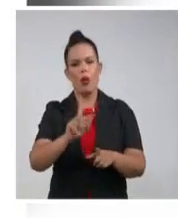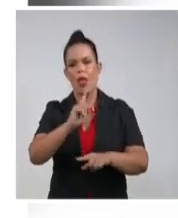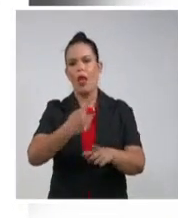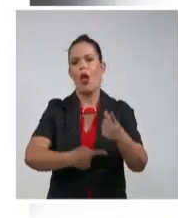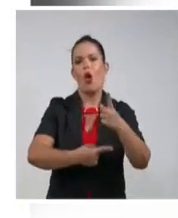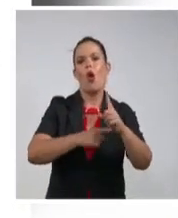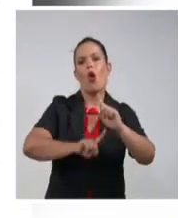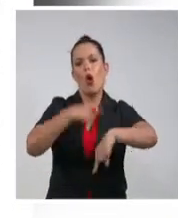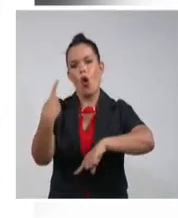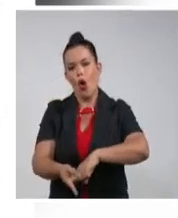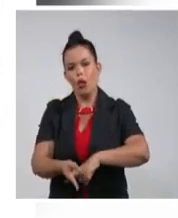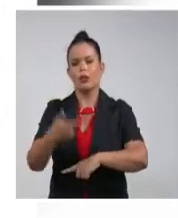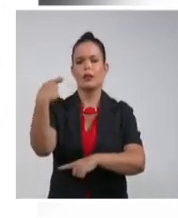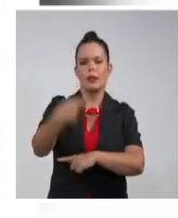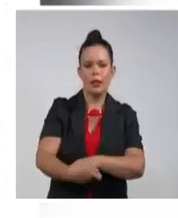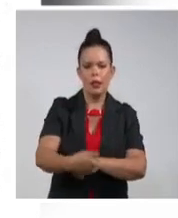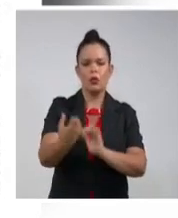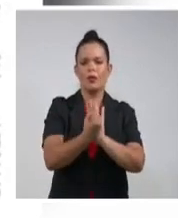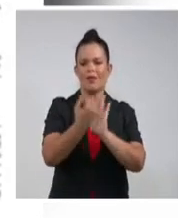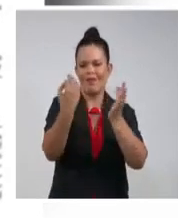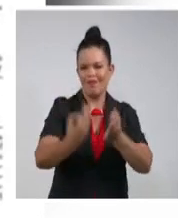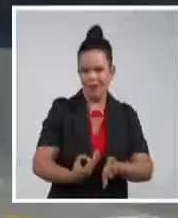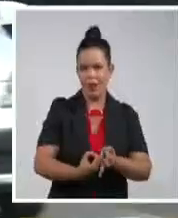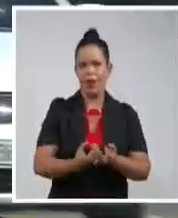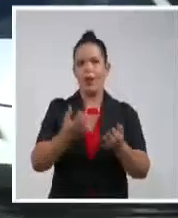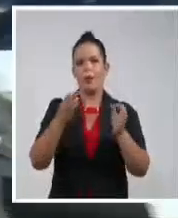demás derechos, garantías y postulados de la propia